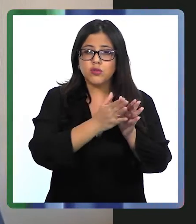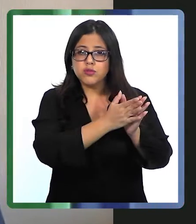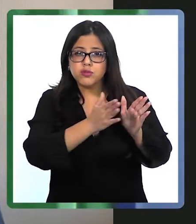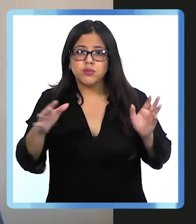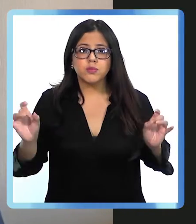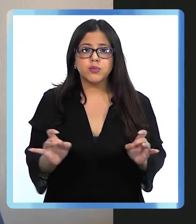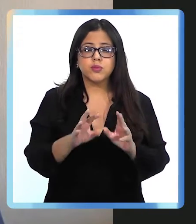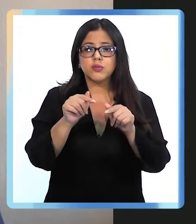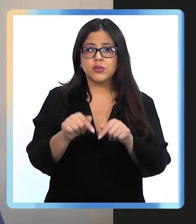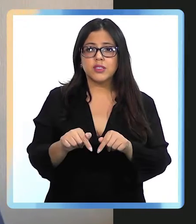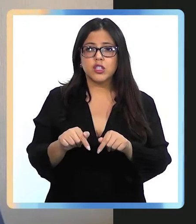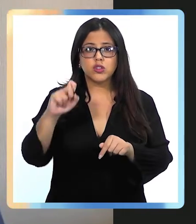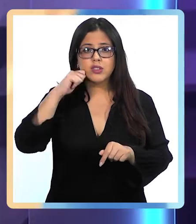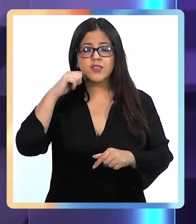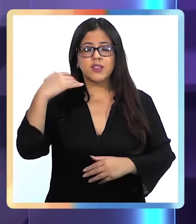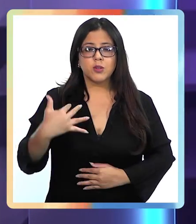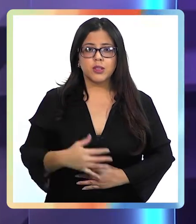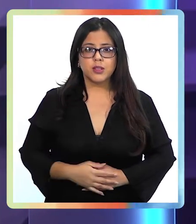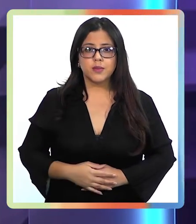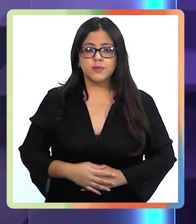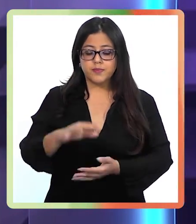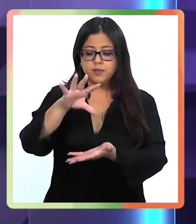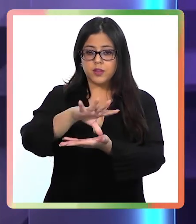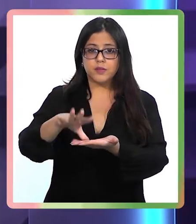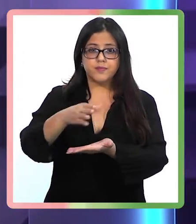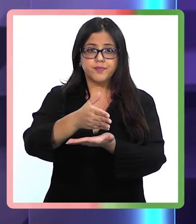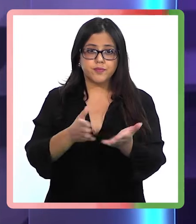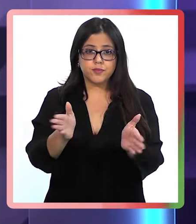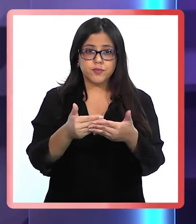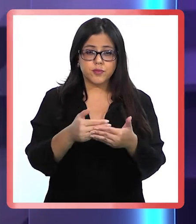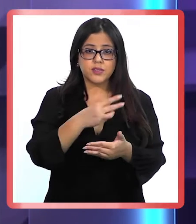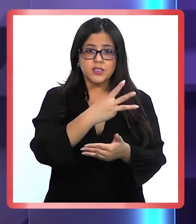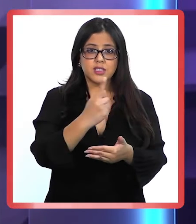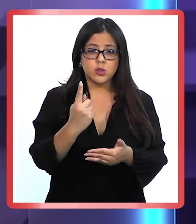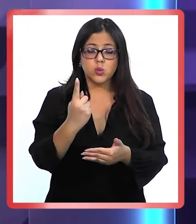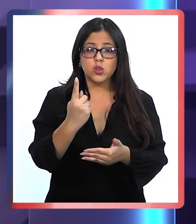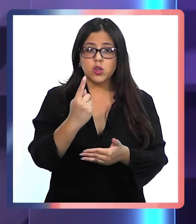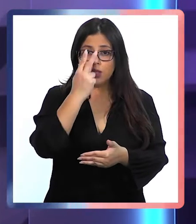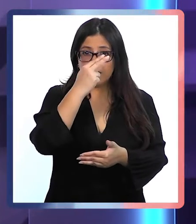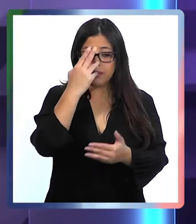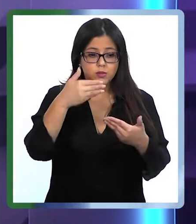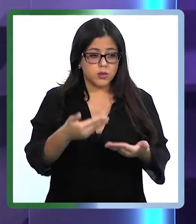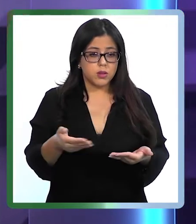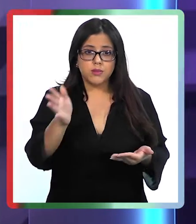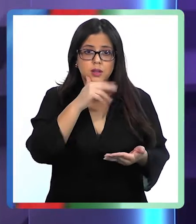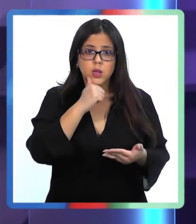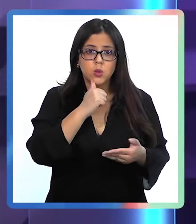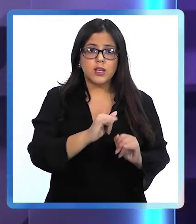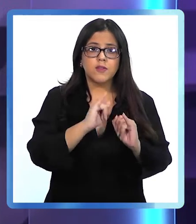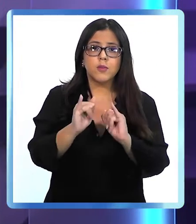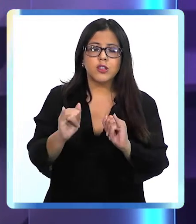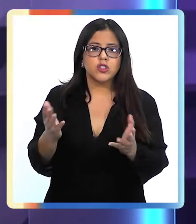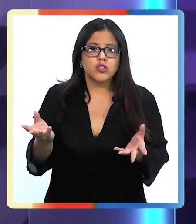eso es profundamente relevante. Las fronteras siguen cerradas 31 de marzo y no hay señales públicas por lo menos de qué es lo que